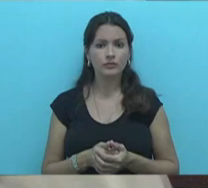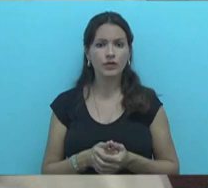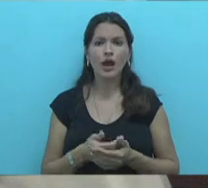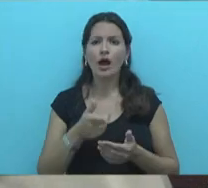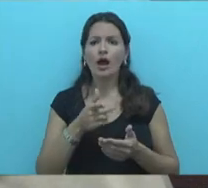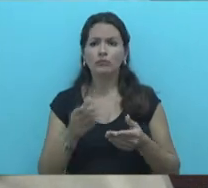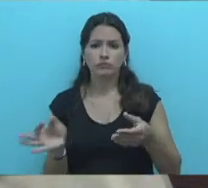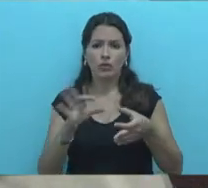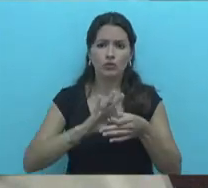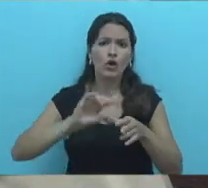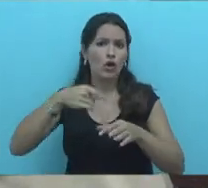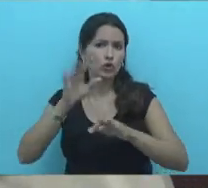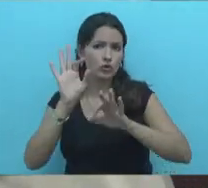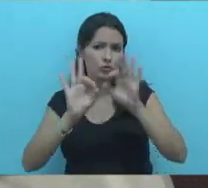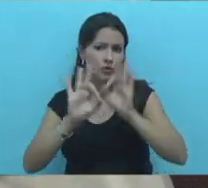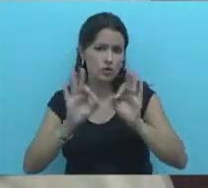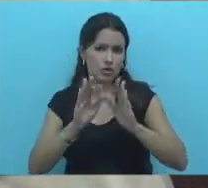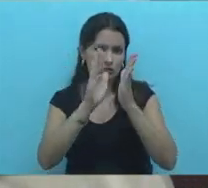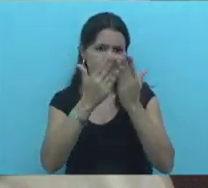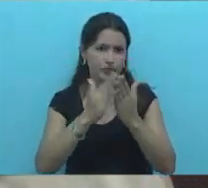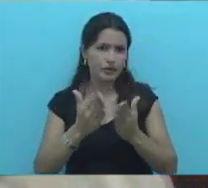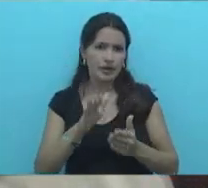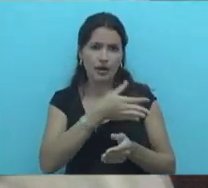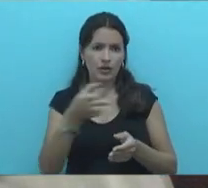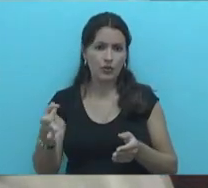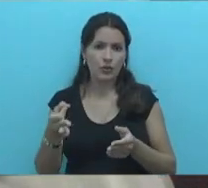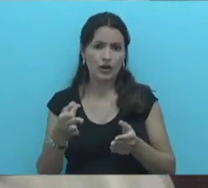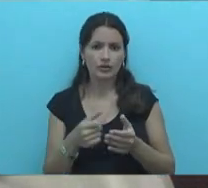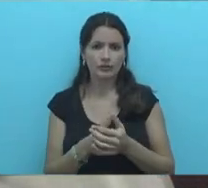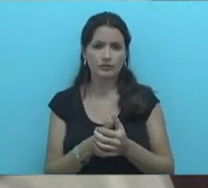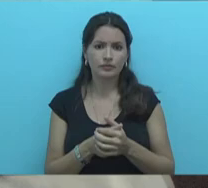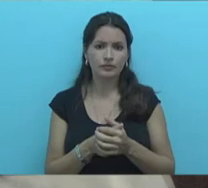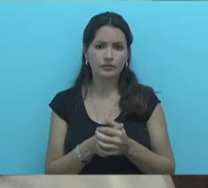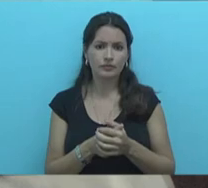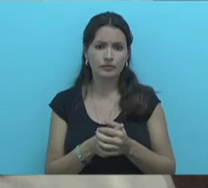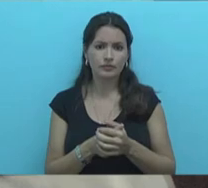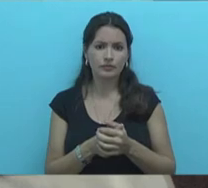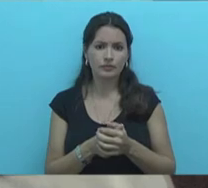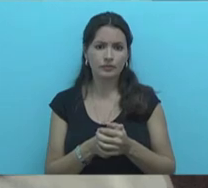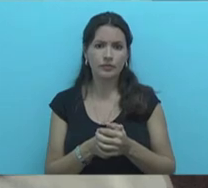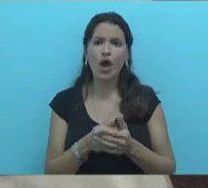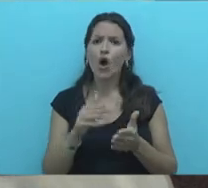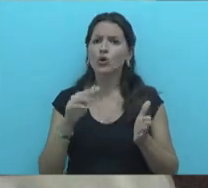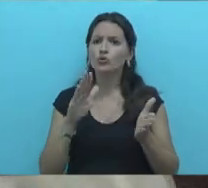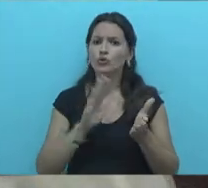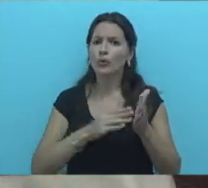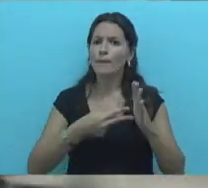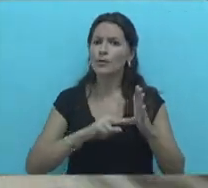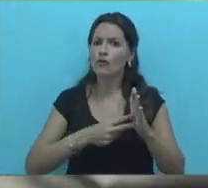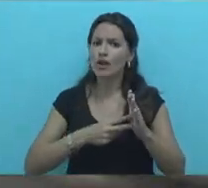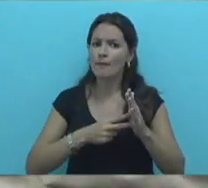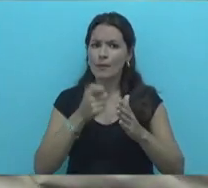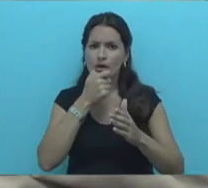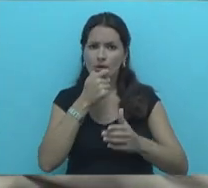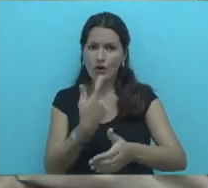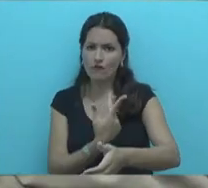64 de la diputada Venas, en referencia a la provisión, a la escasez de provisión de vacunas.